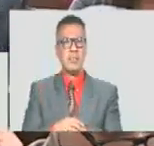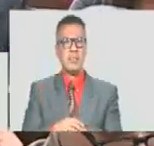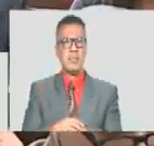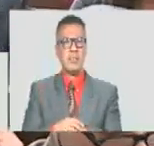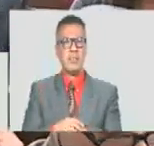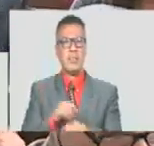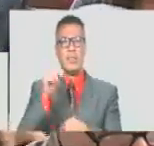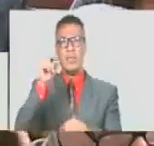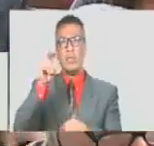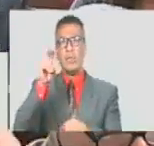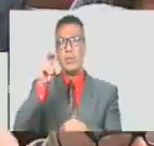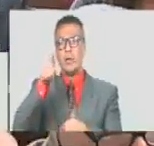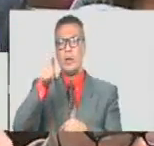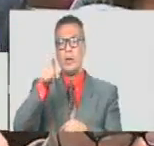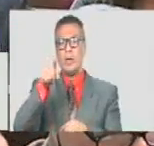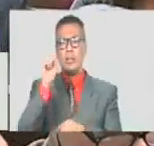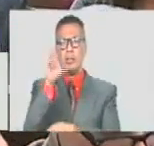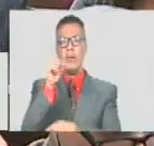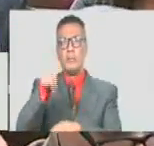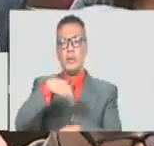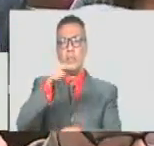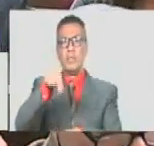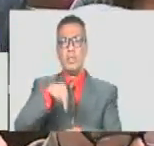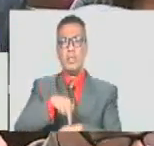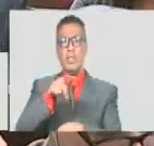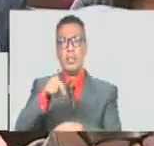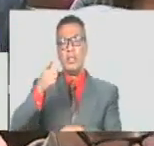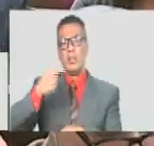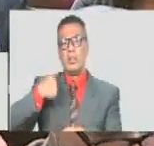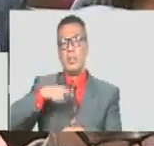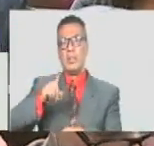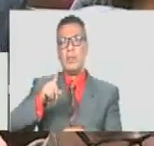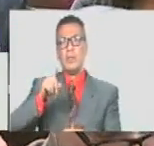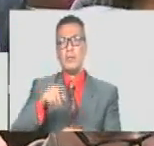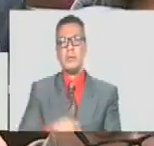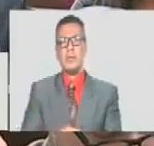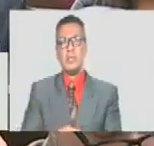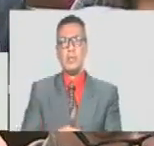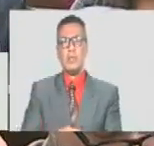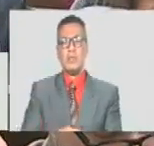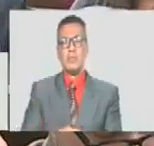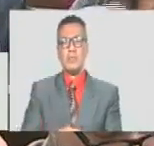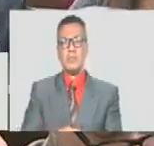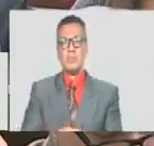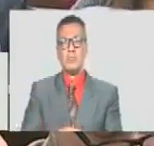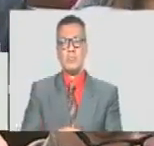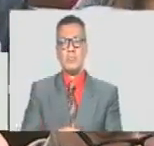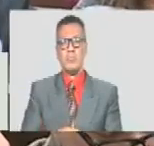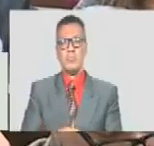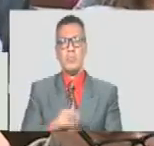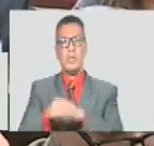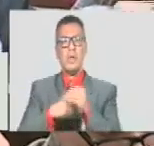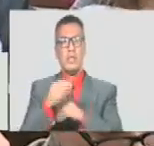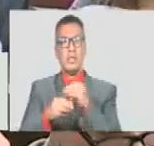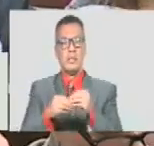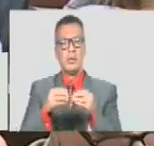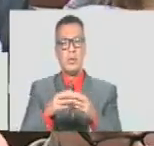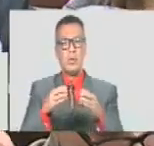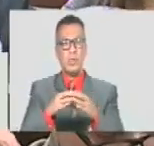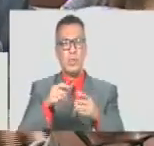que esta nueva Asamblea Nacional ha tenido con promulgar, con establecer todo este